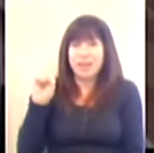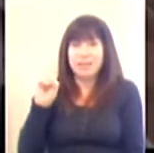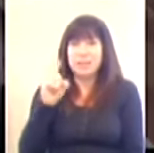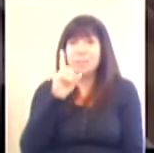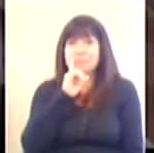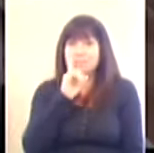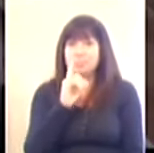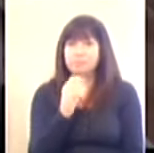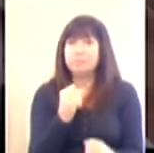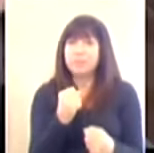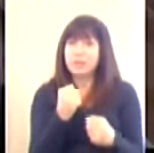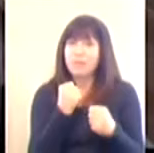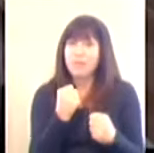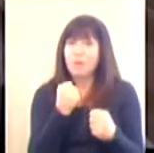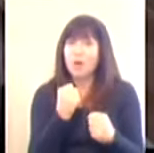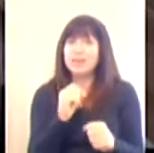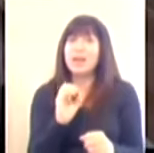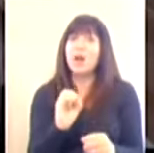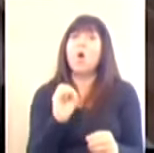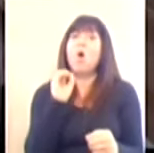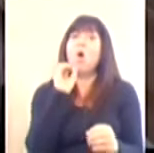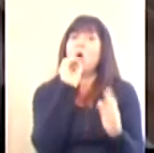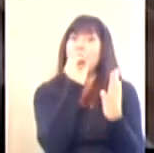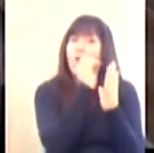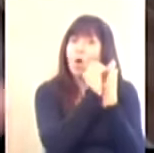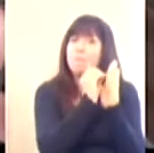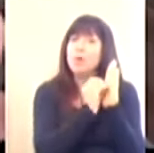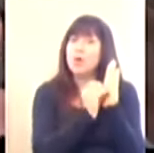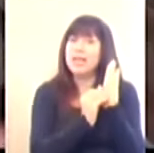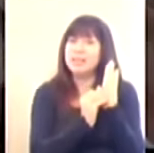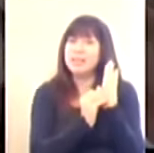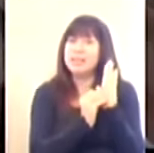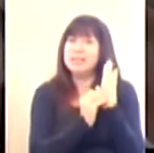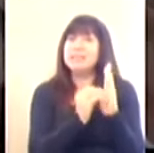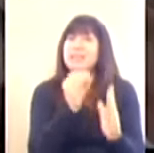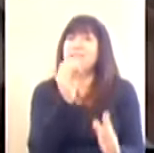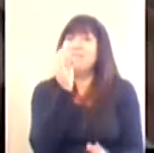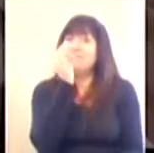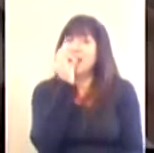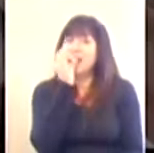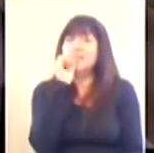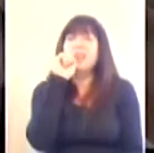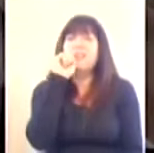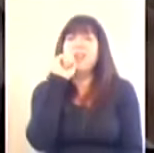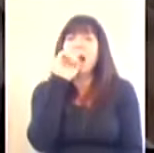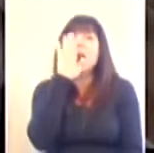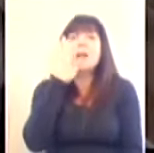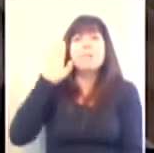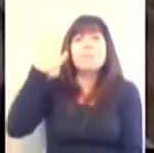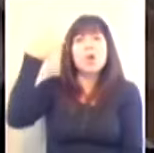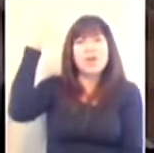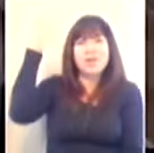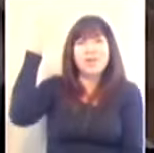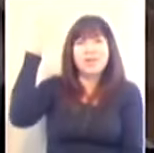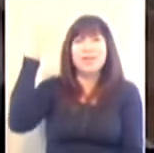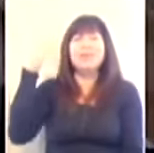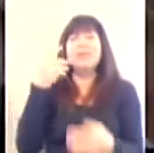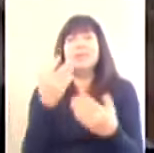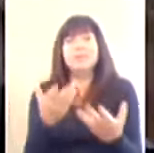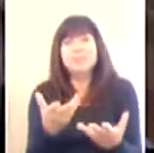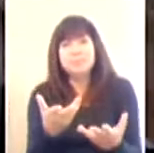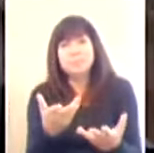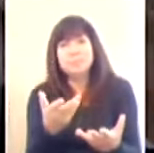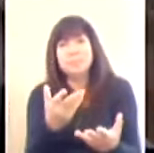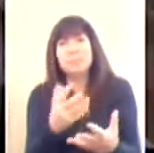fuertes componentes, llamémoslos verdes, y eso lo que está haciendo es que justo antes del ciclo de las CNDCs, que iban a ser el